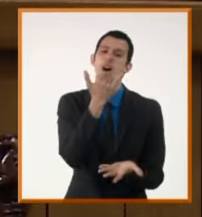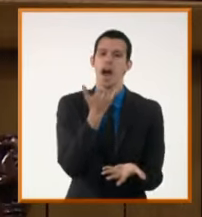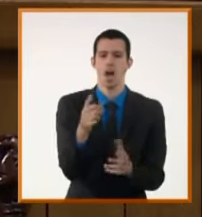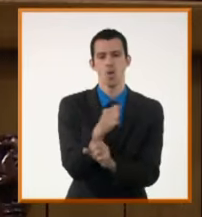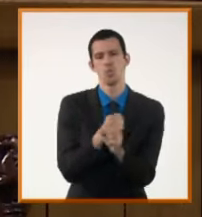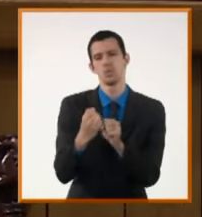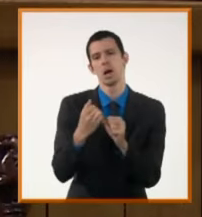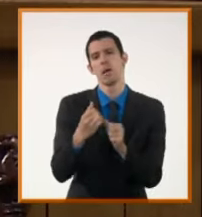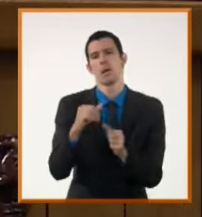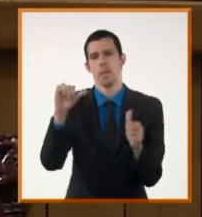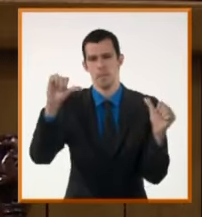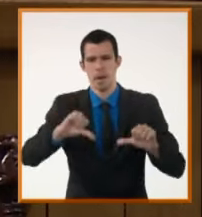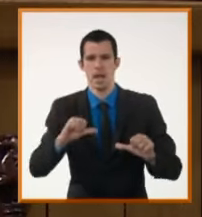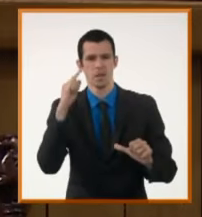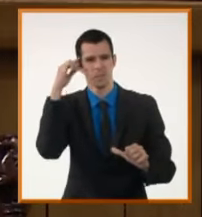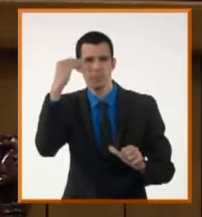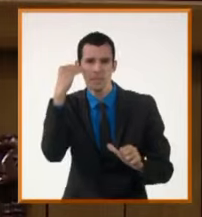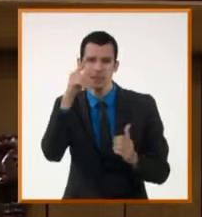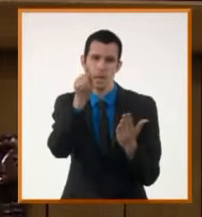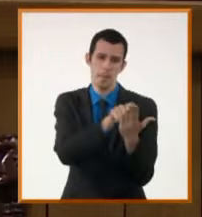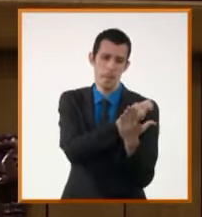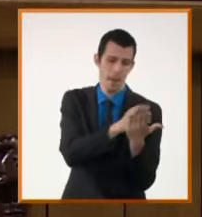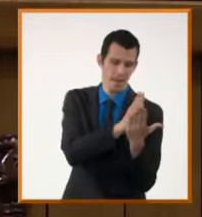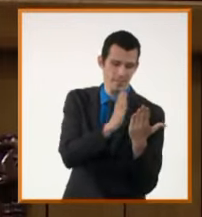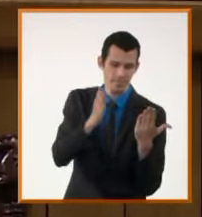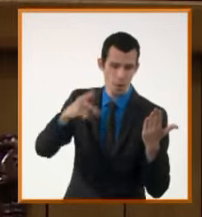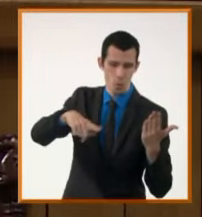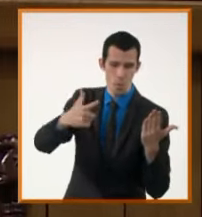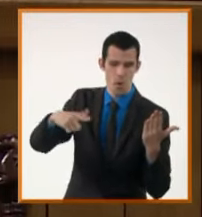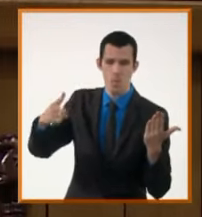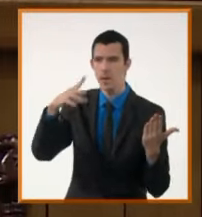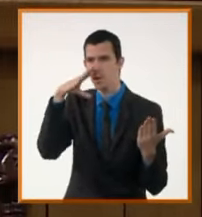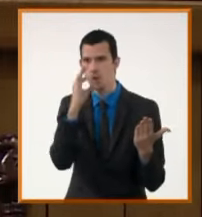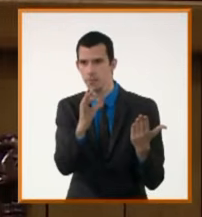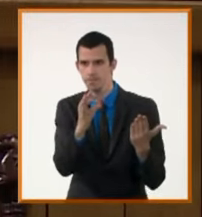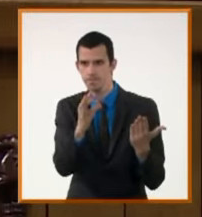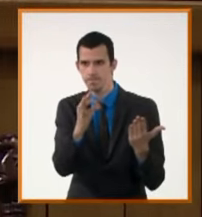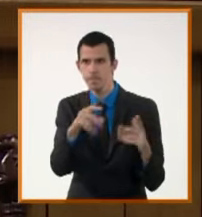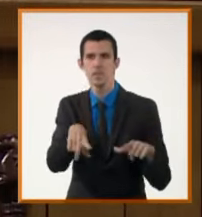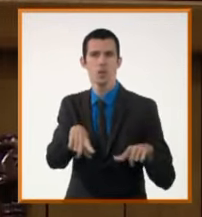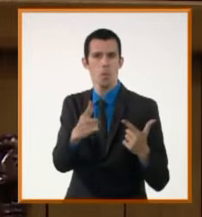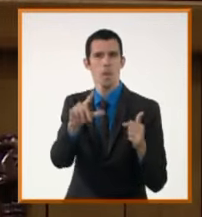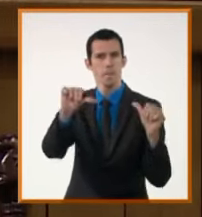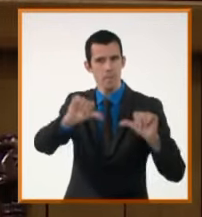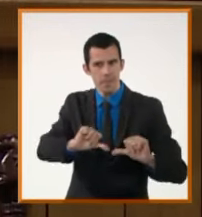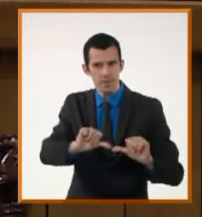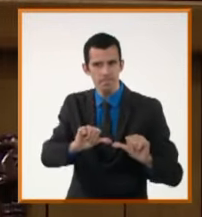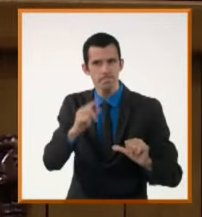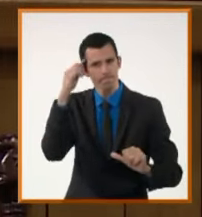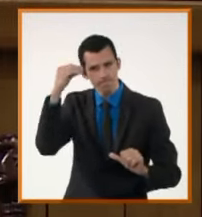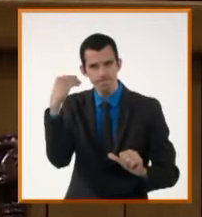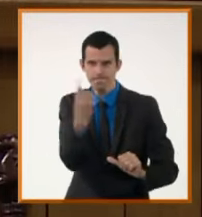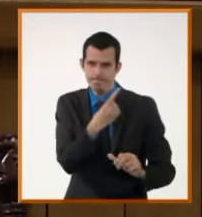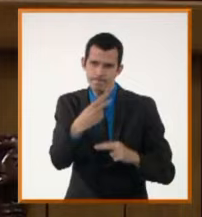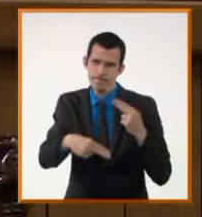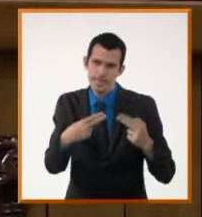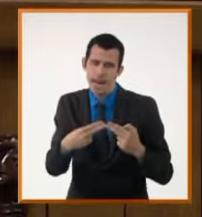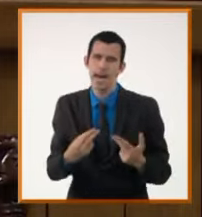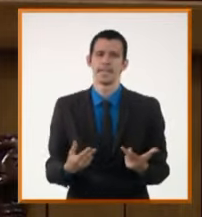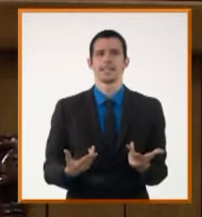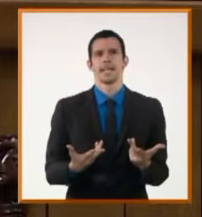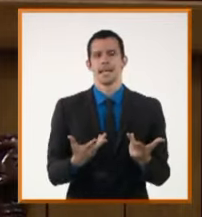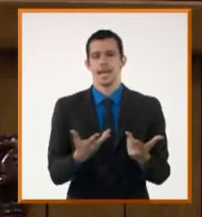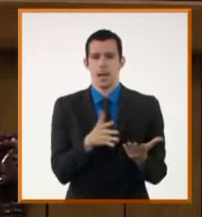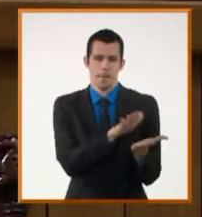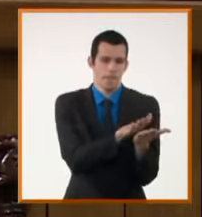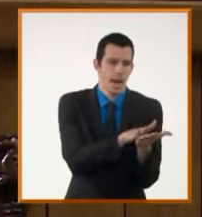tenemos que hacer. Y lo primero que nosotros tenemos que estimular es buscar y explotar todas las reservas que existan para incrementar